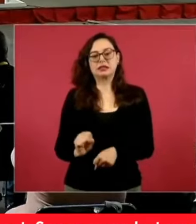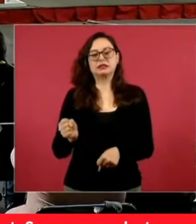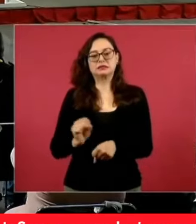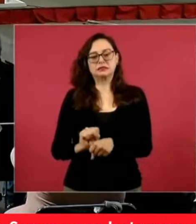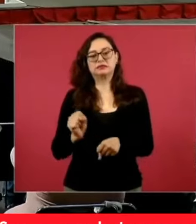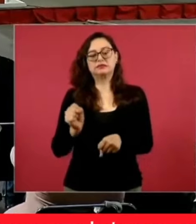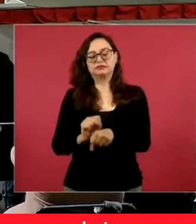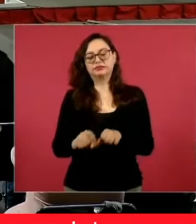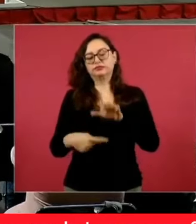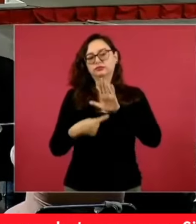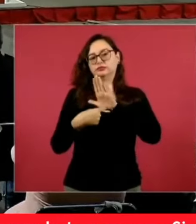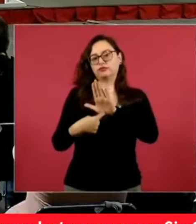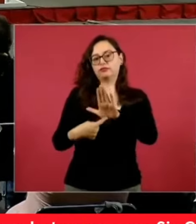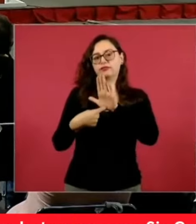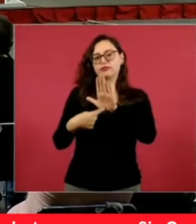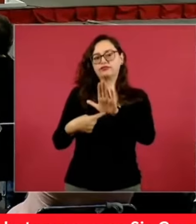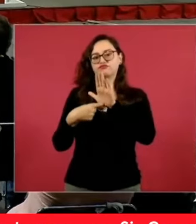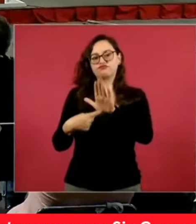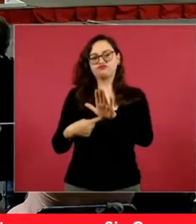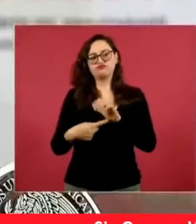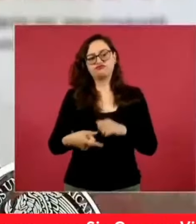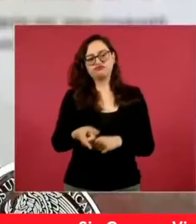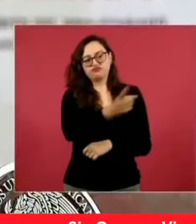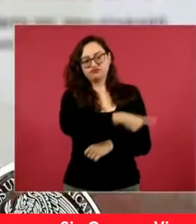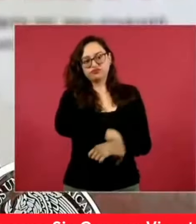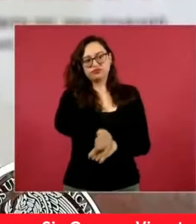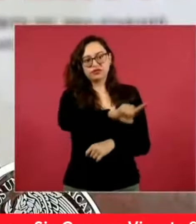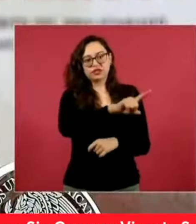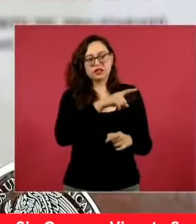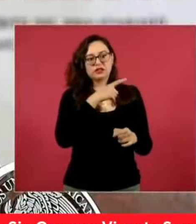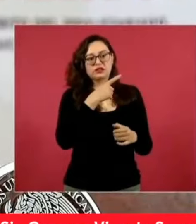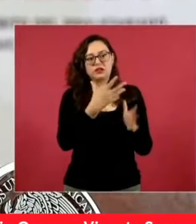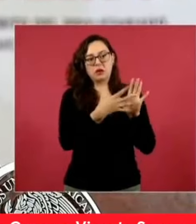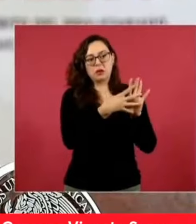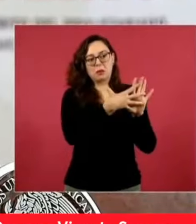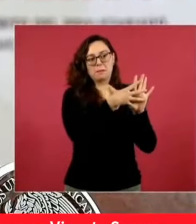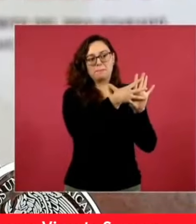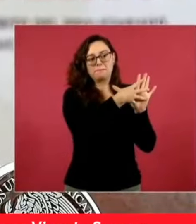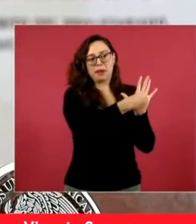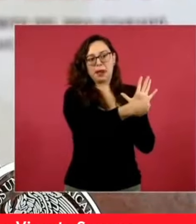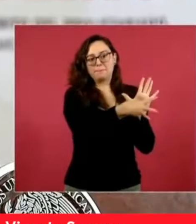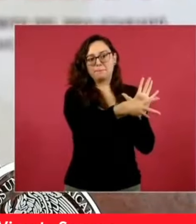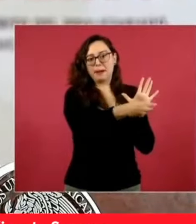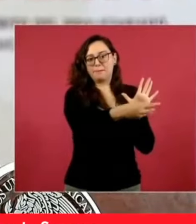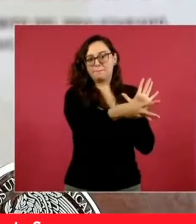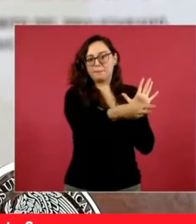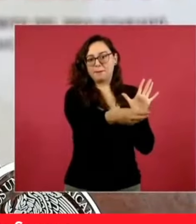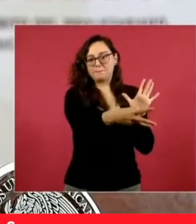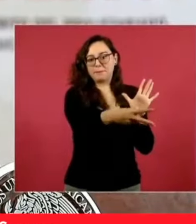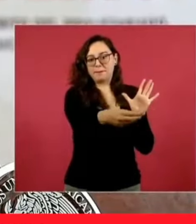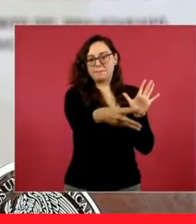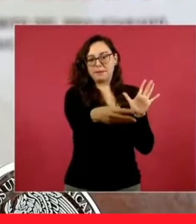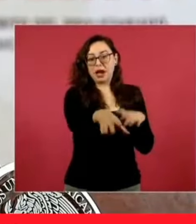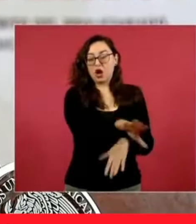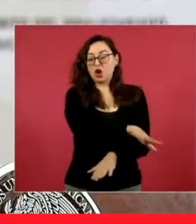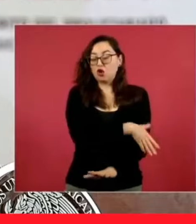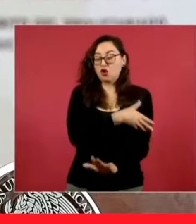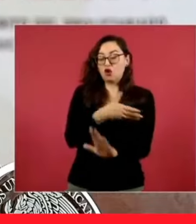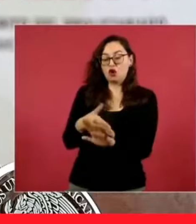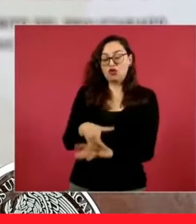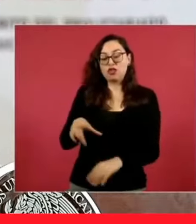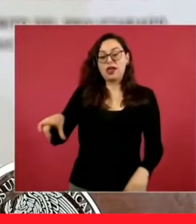de comunicación o se hace un copia y pega de una organización que quiere pegarle al gobierno